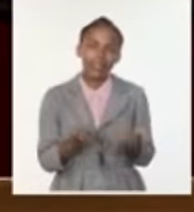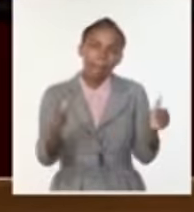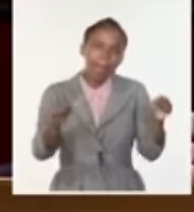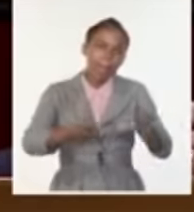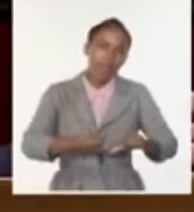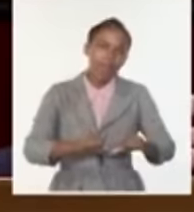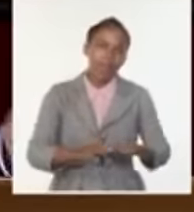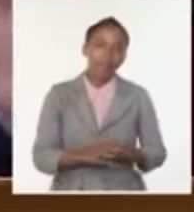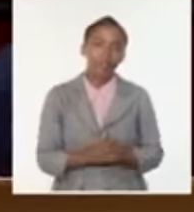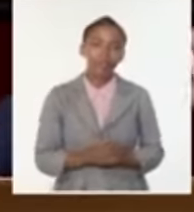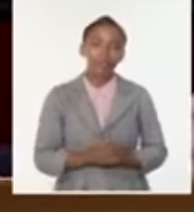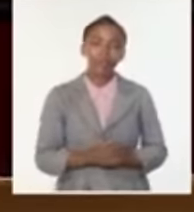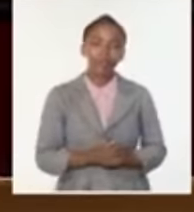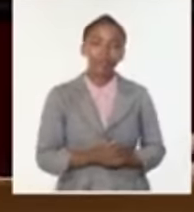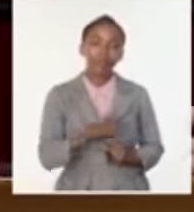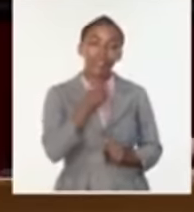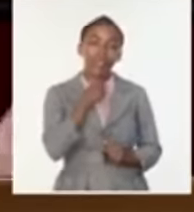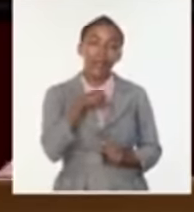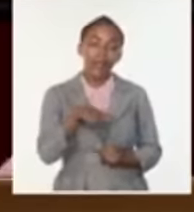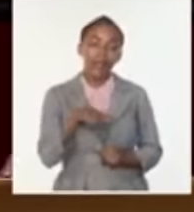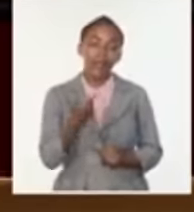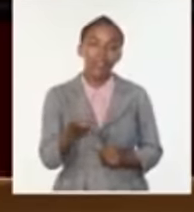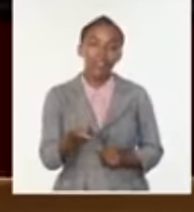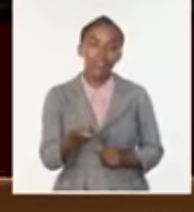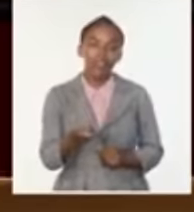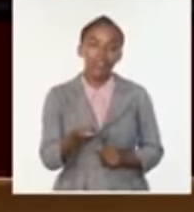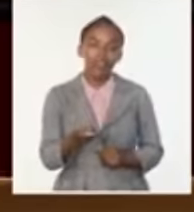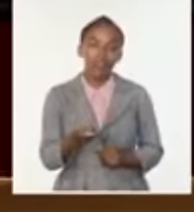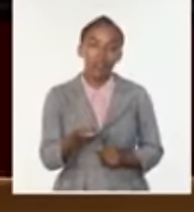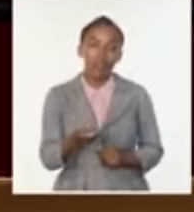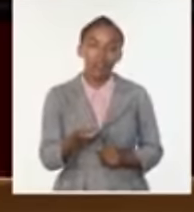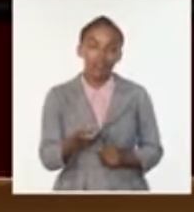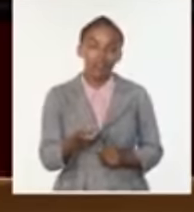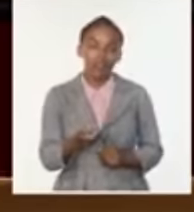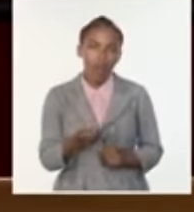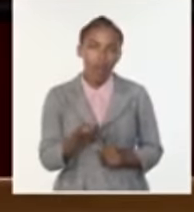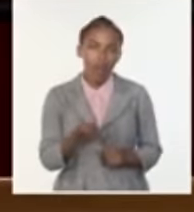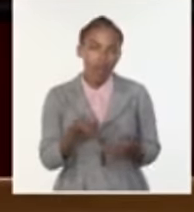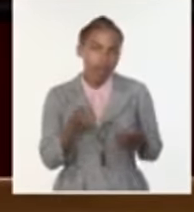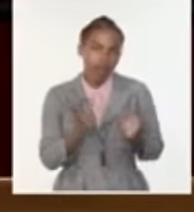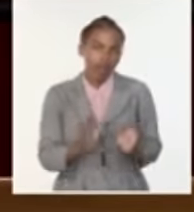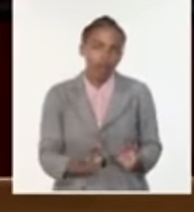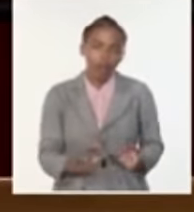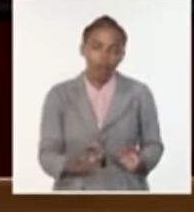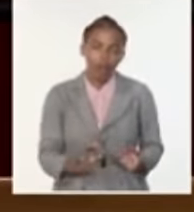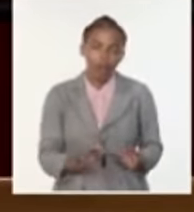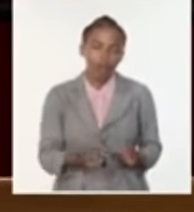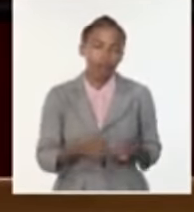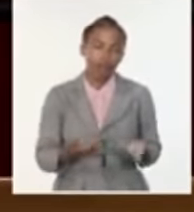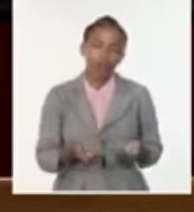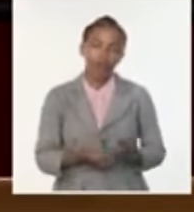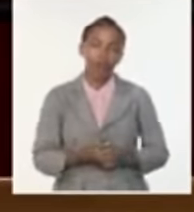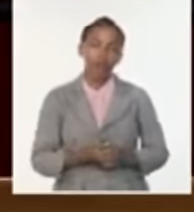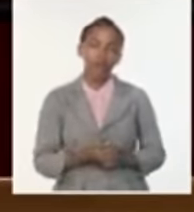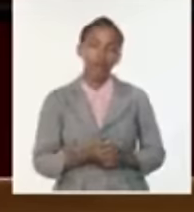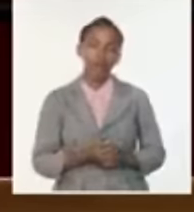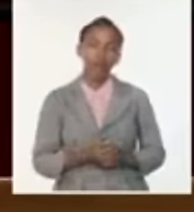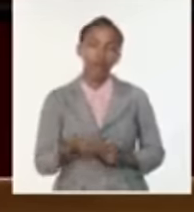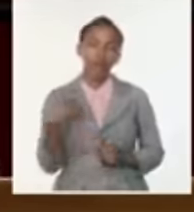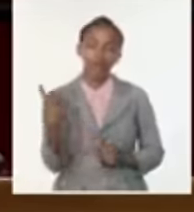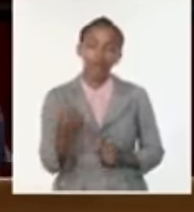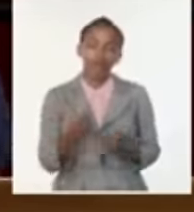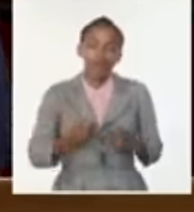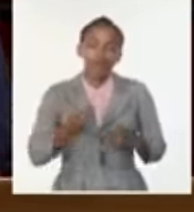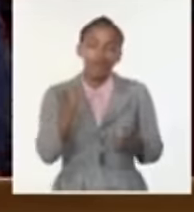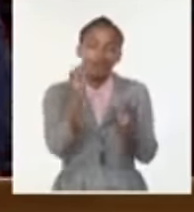que no quisiéramos pensar que es intencionada para evadir impuestos, pero que en muchos casos puede que sea así, y eso tenemos que corregir. Nosotros